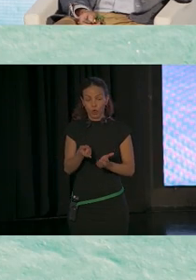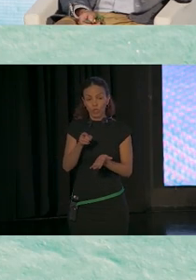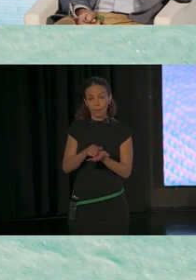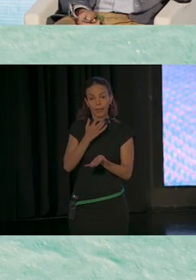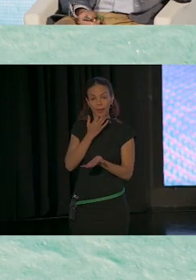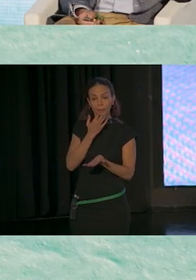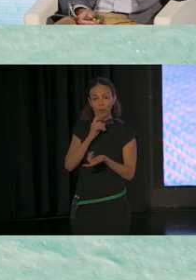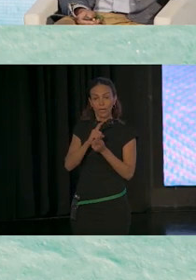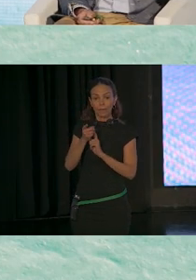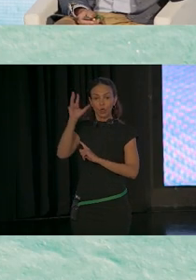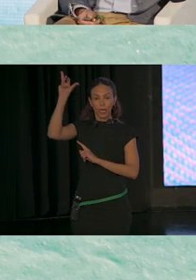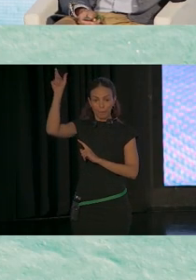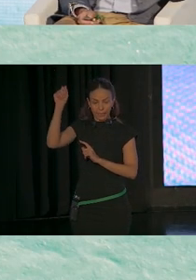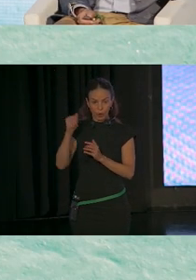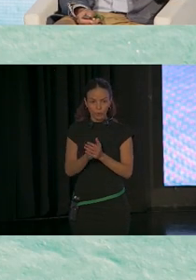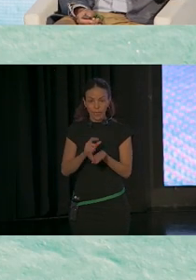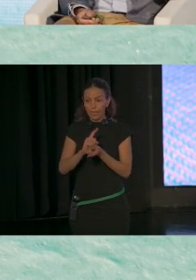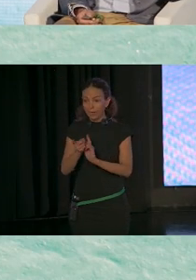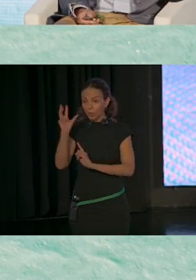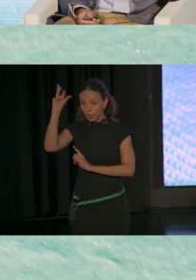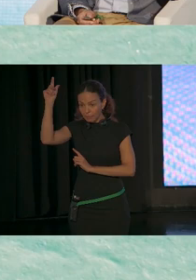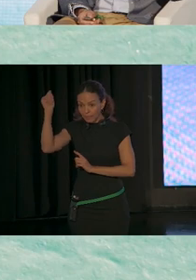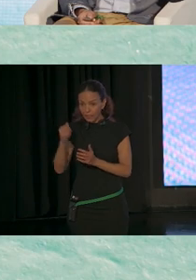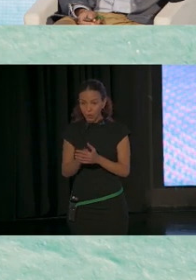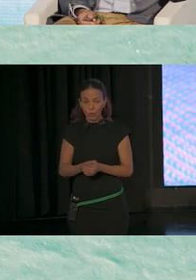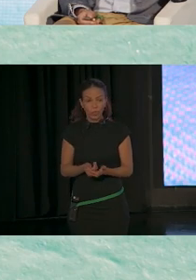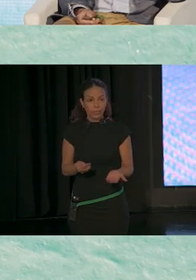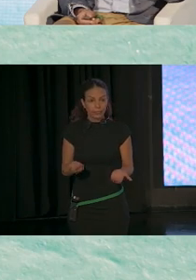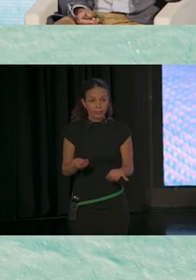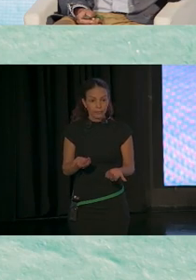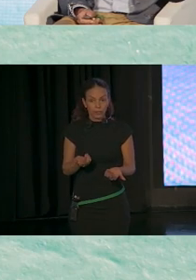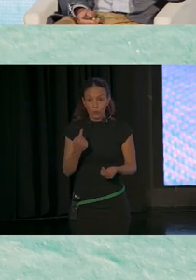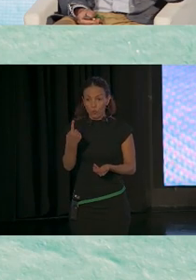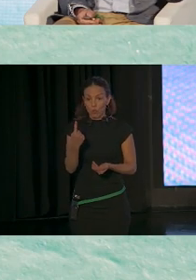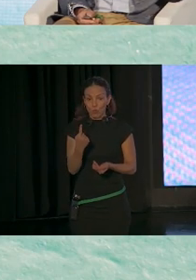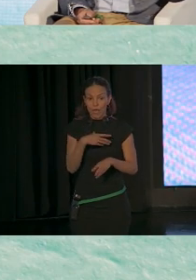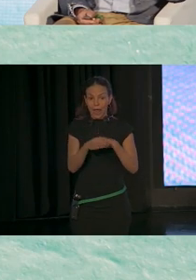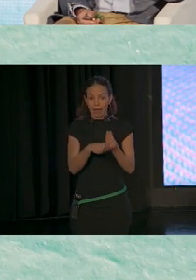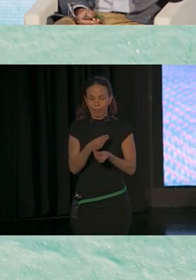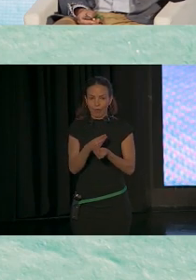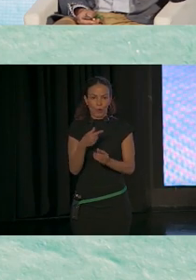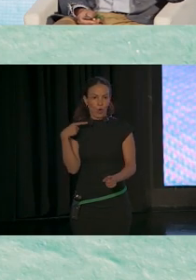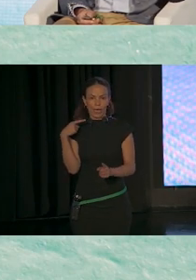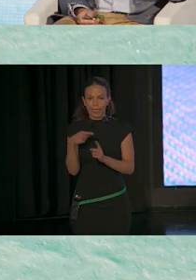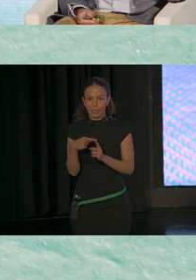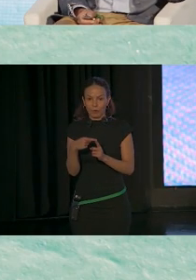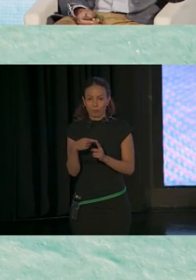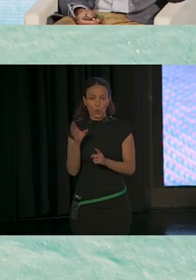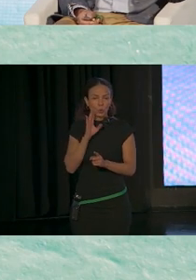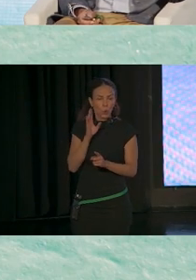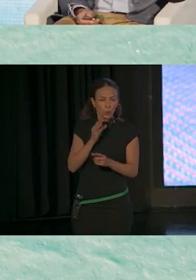del cambio climático. Cambio climático, si se quiere, en una de las acciones, se quiere reducir la contaminación en las